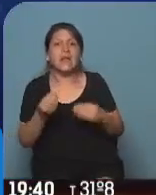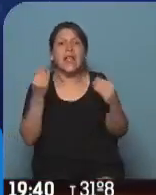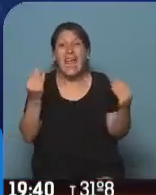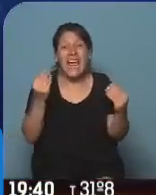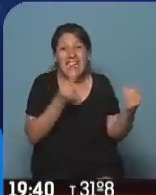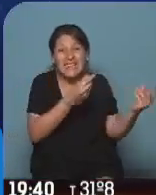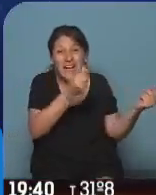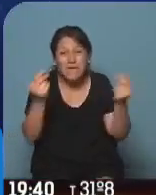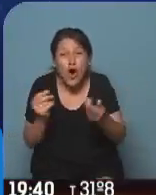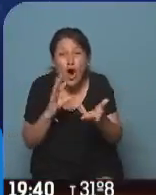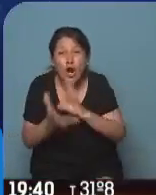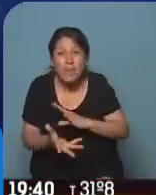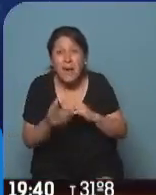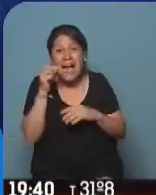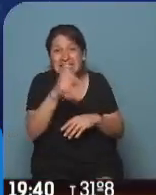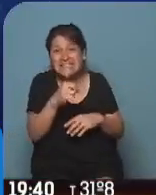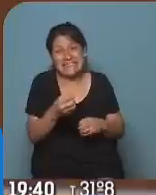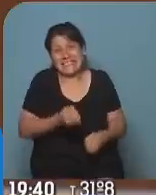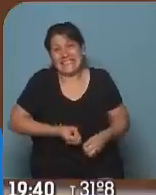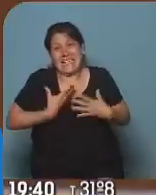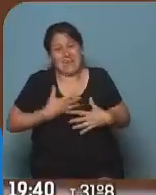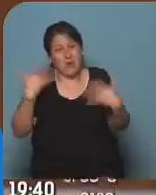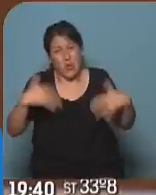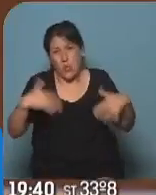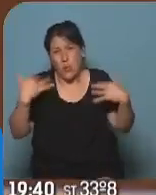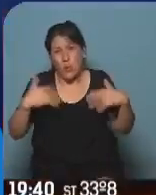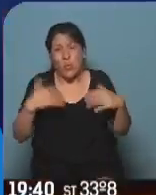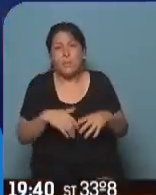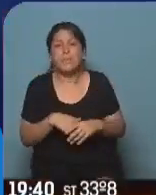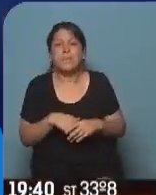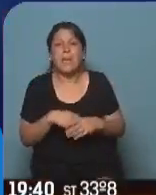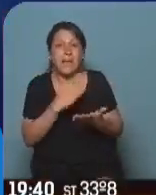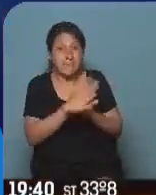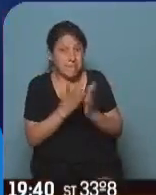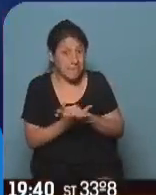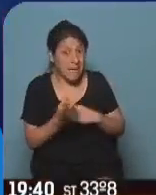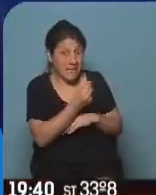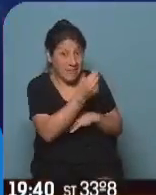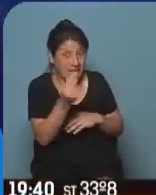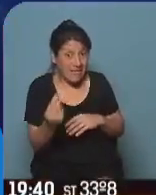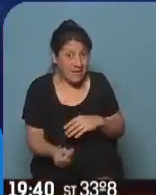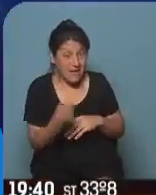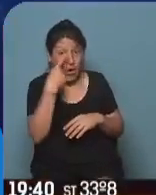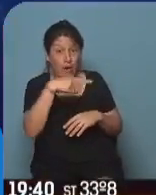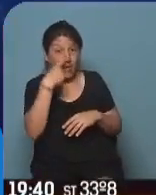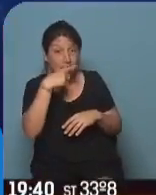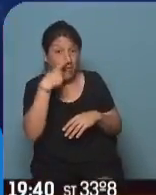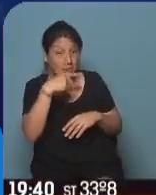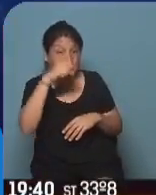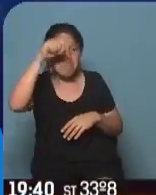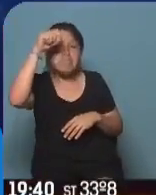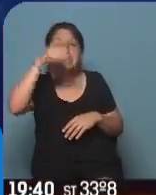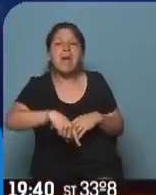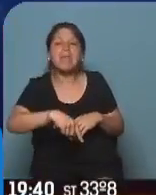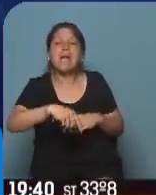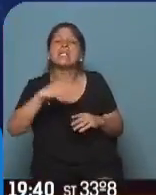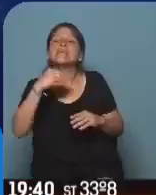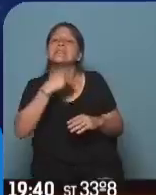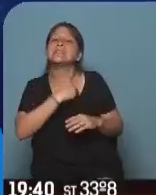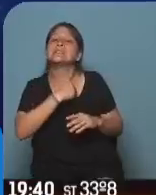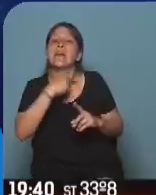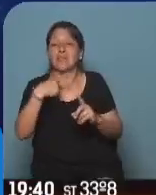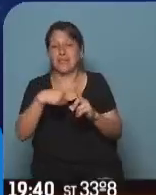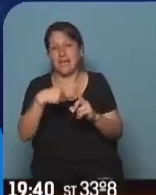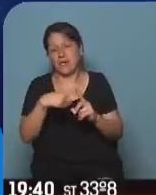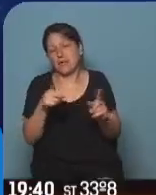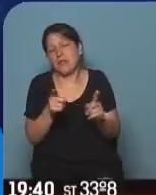de una importancia las testimoniales tremenda. Parte de ese dinero que tenía como destino final a Santa Cruz, por supuesto es una parte menor